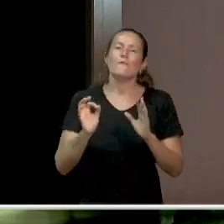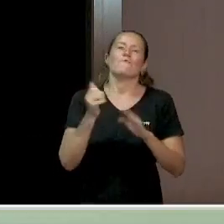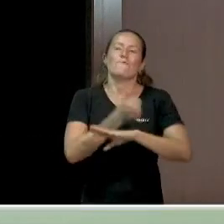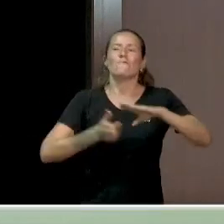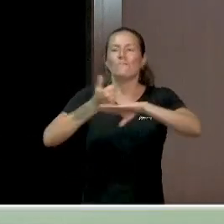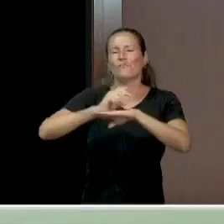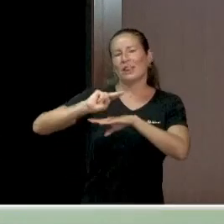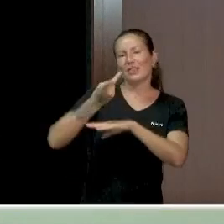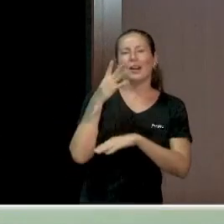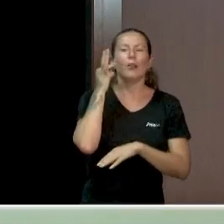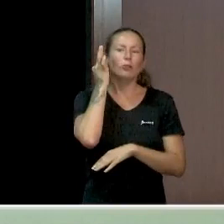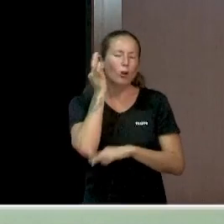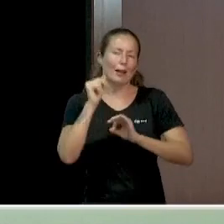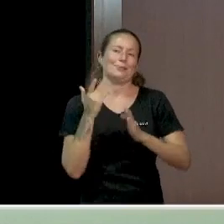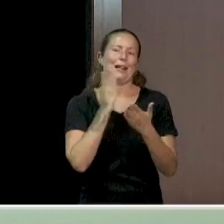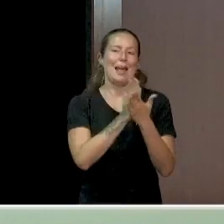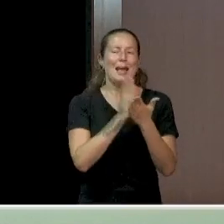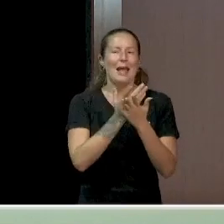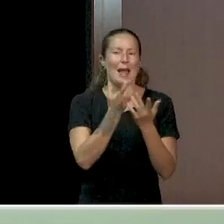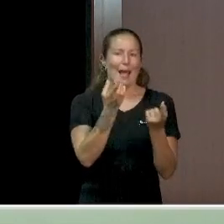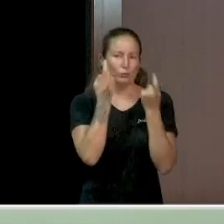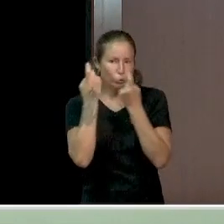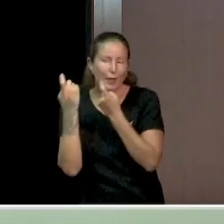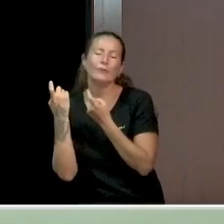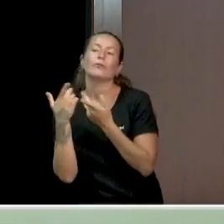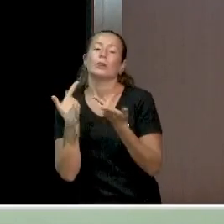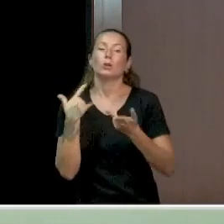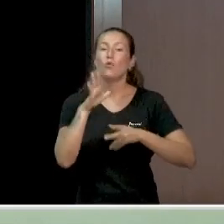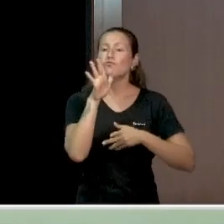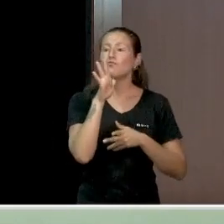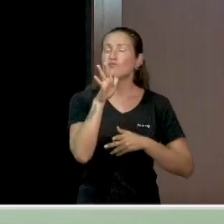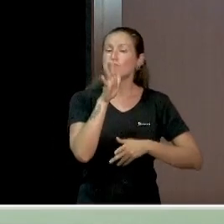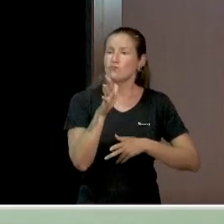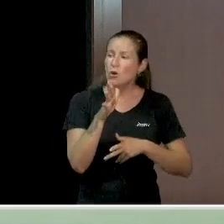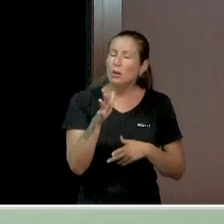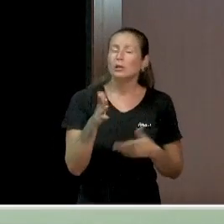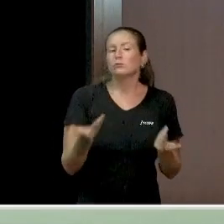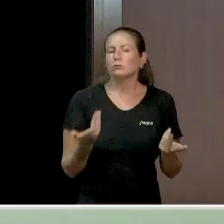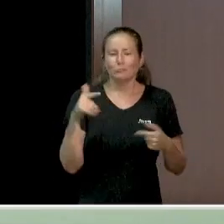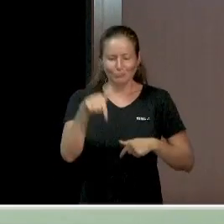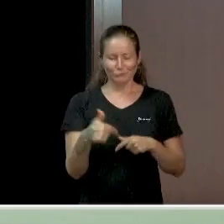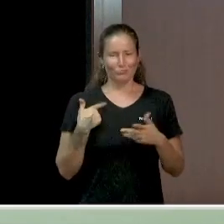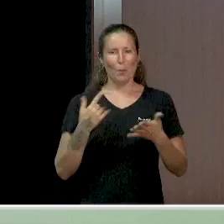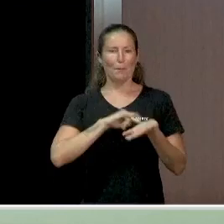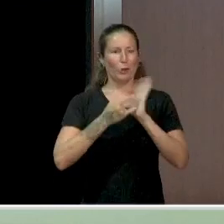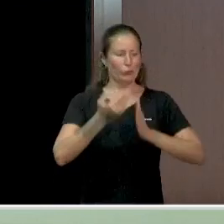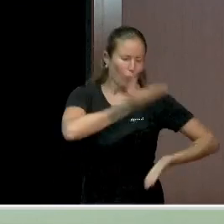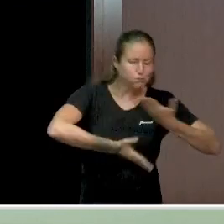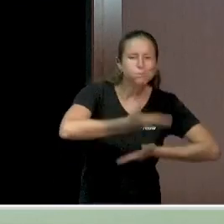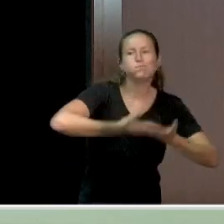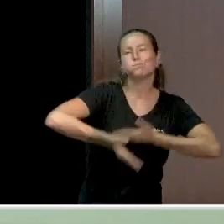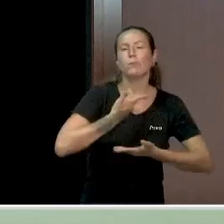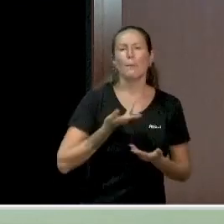vicerrectora de Estudiantes y Empleabilidad, Rosario Ferrer, por contar con nosotros en este proyecto. Cuando